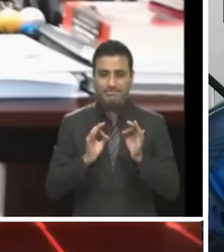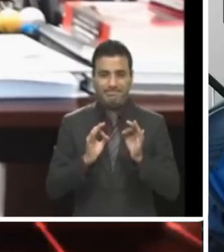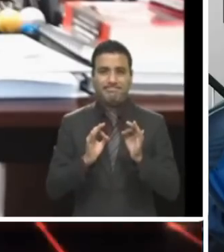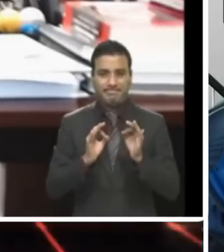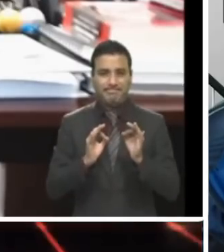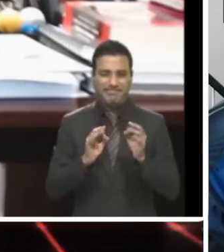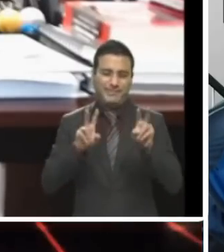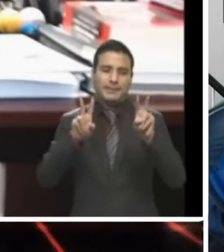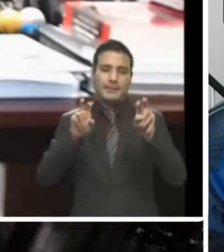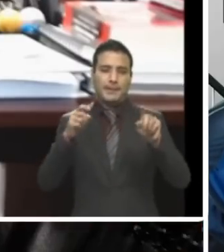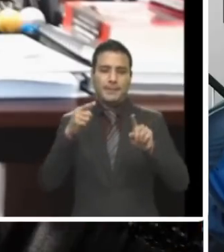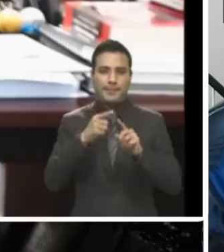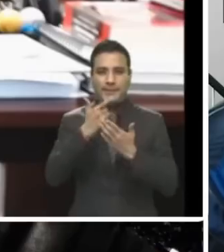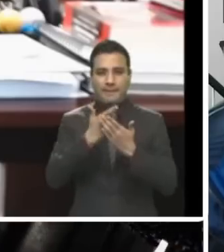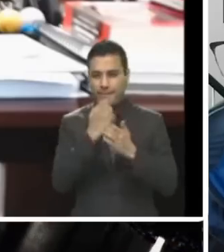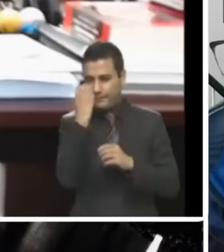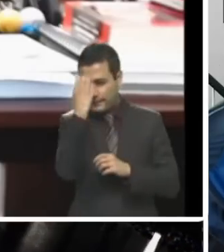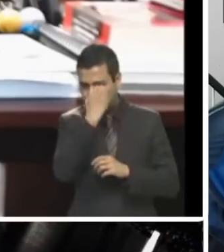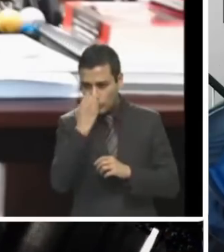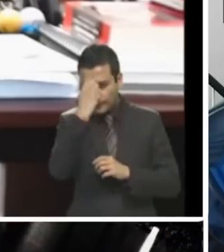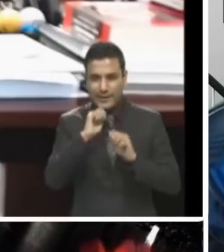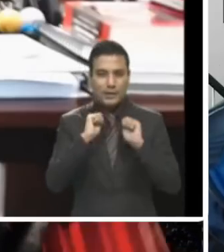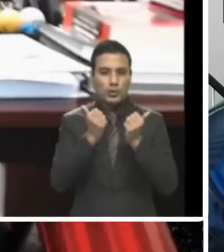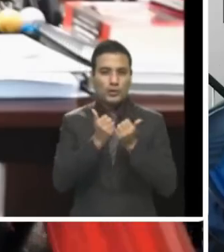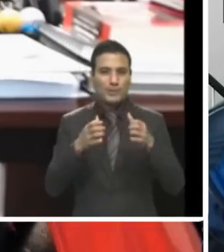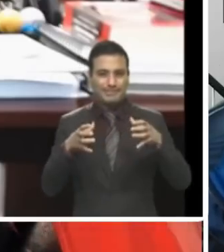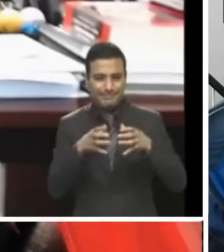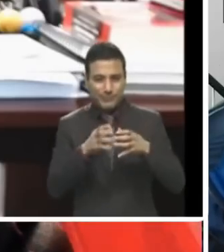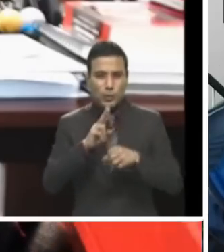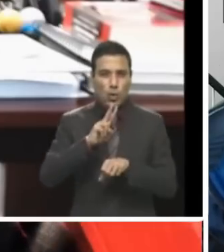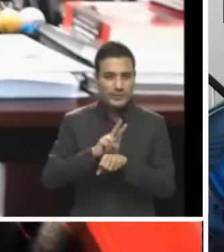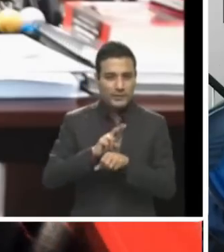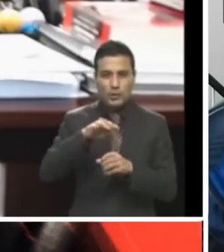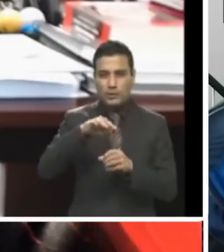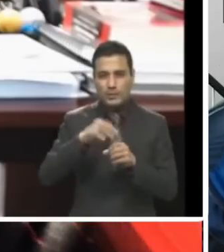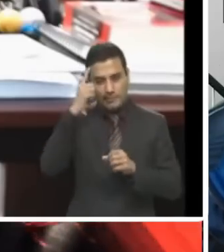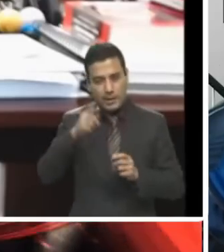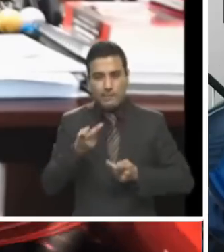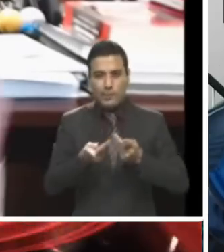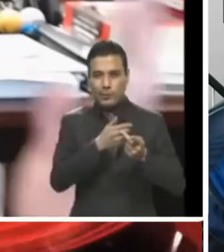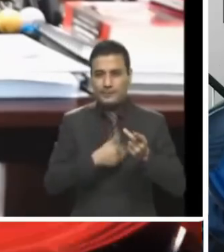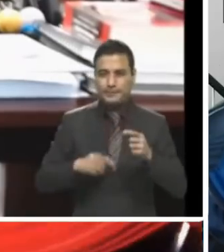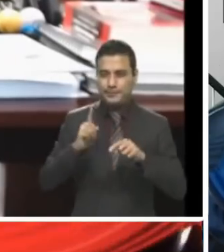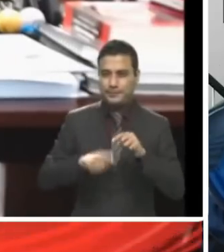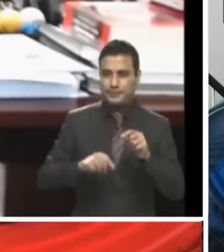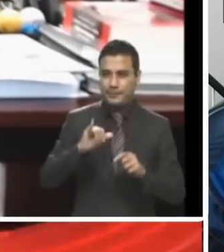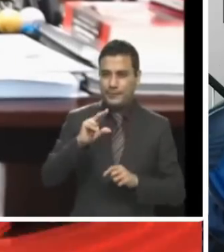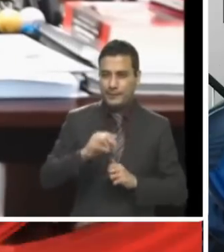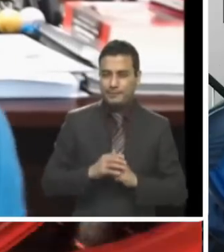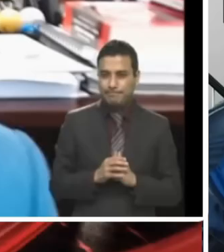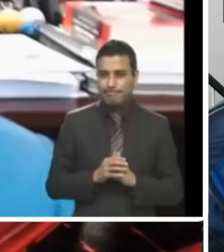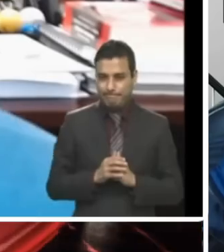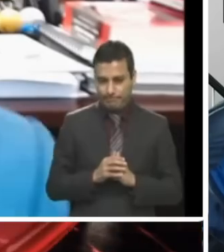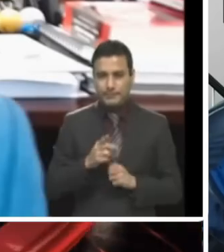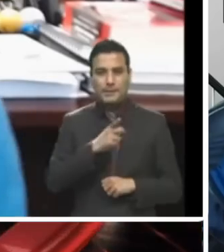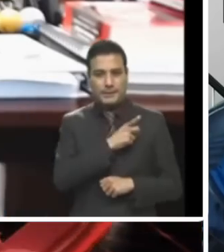fiscalización de las de la observación electoral en la revocación de mandato para poder hacer una reflexión